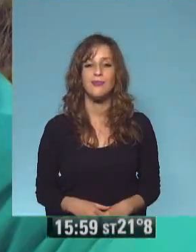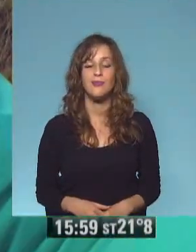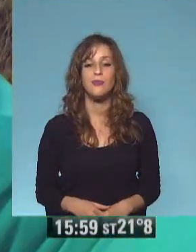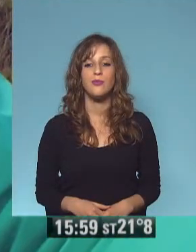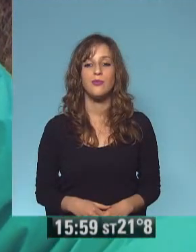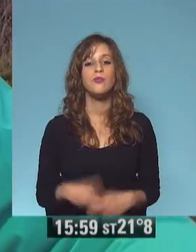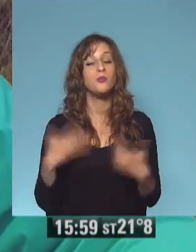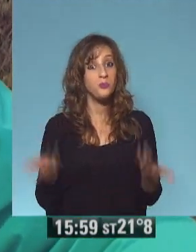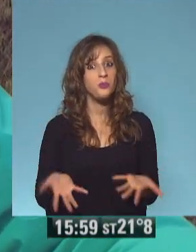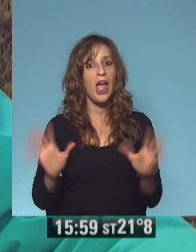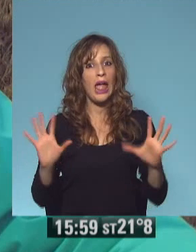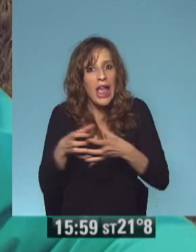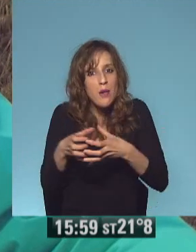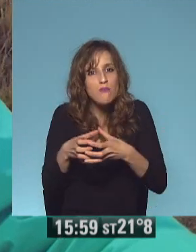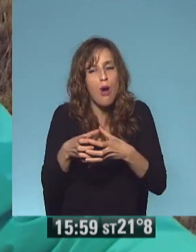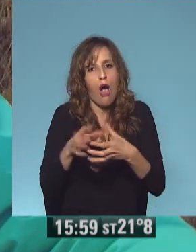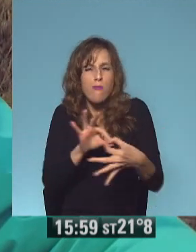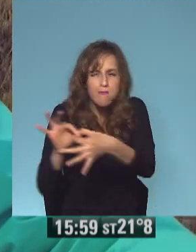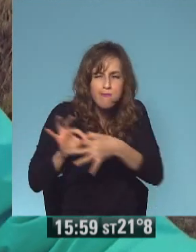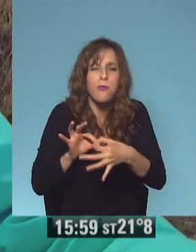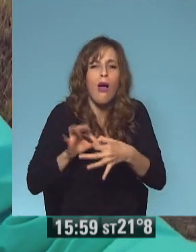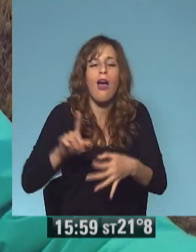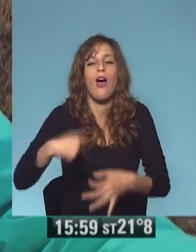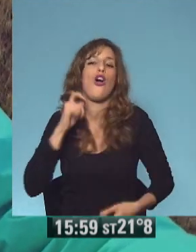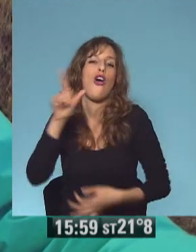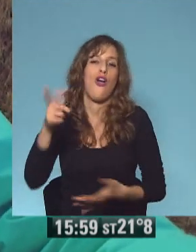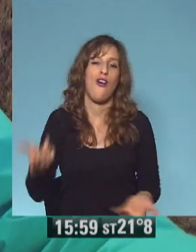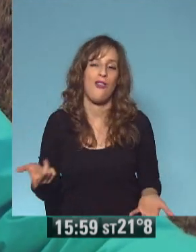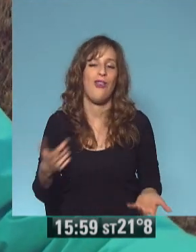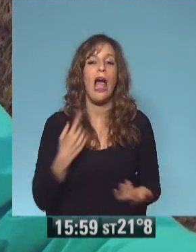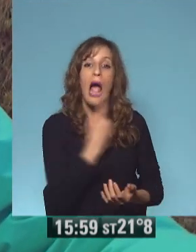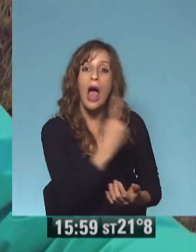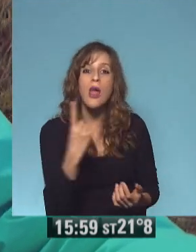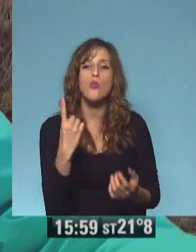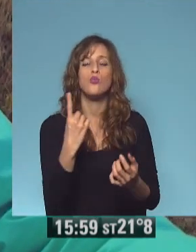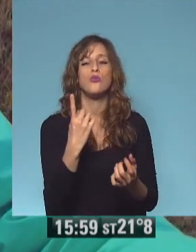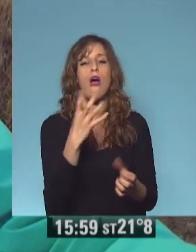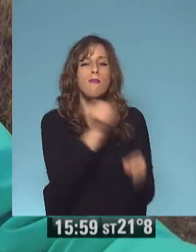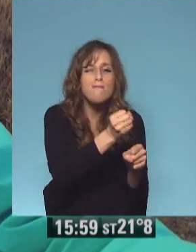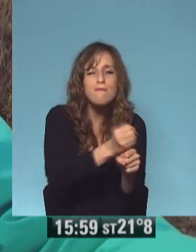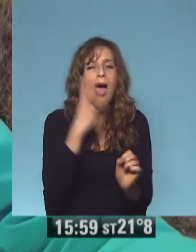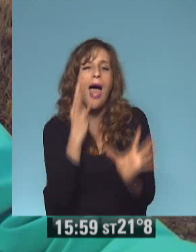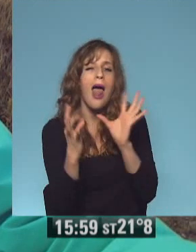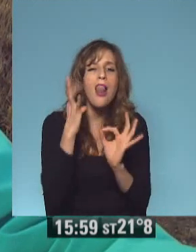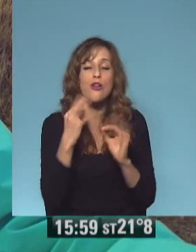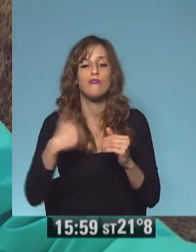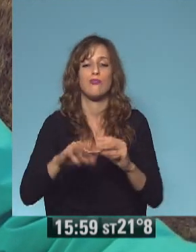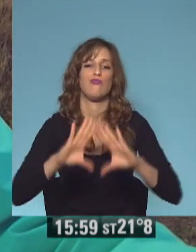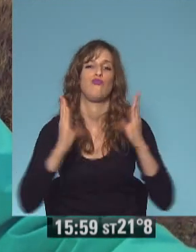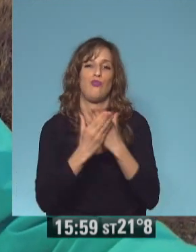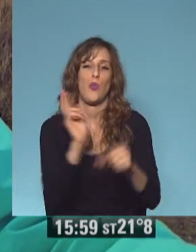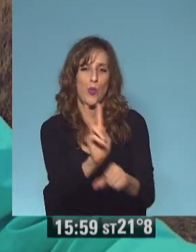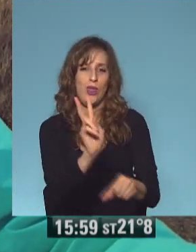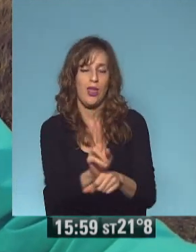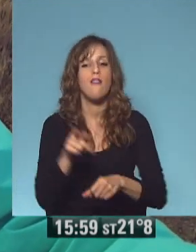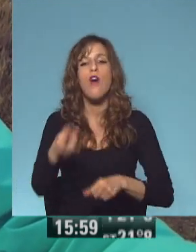Trabajando en equipo logramos mucho más de lo que pensamos Cada acción ayuda a cuidar a nuestro planeta ¿Y vos qué haces para ayudar a cuidar el